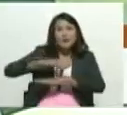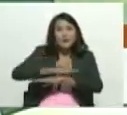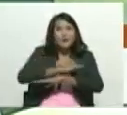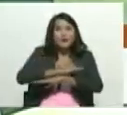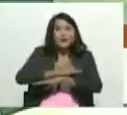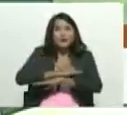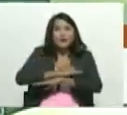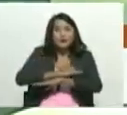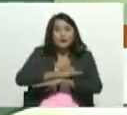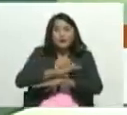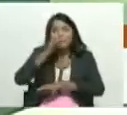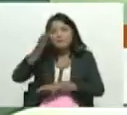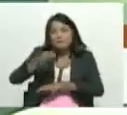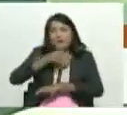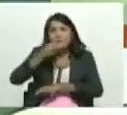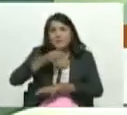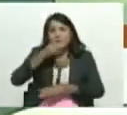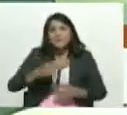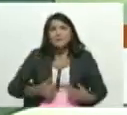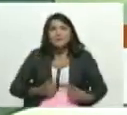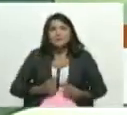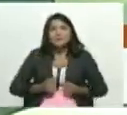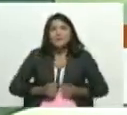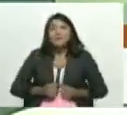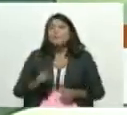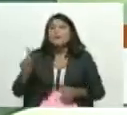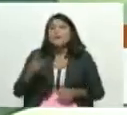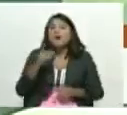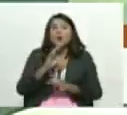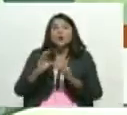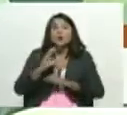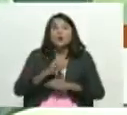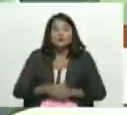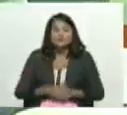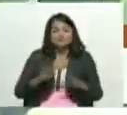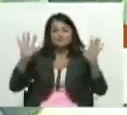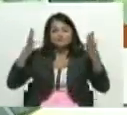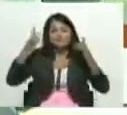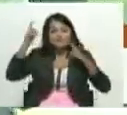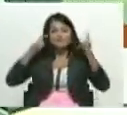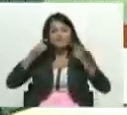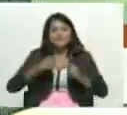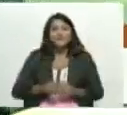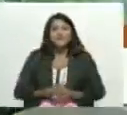tesiendo en la mañana primero la cultura viva Chávez